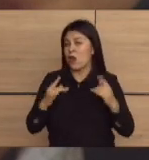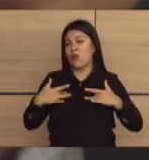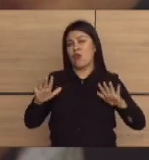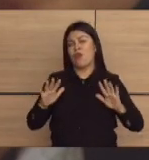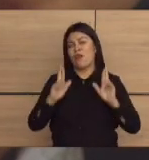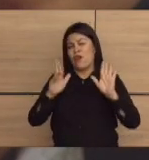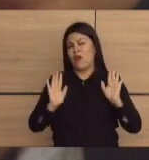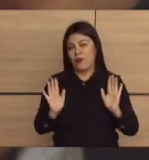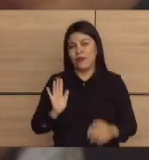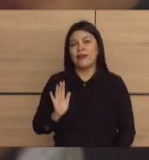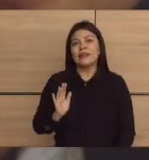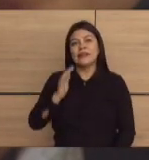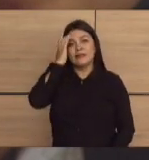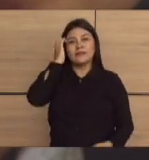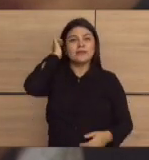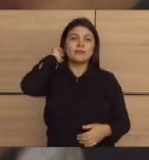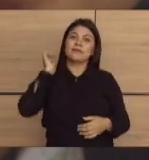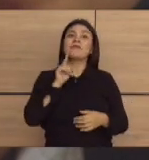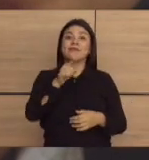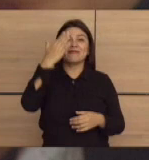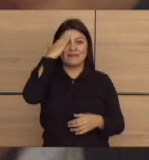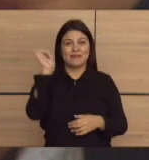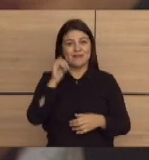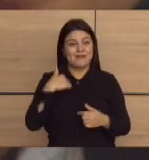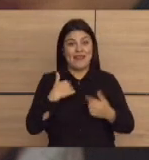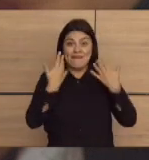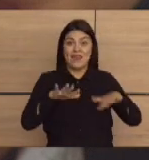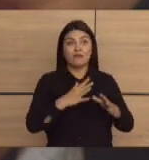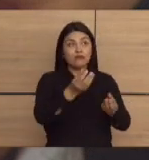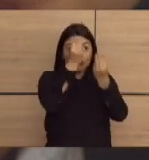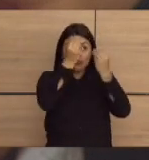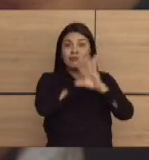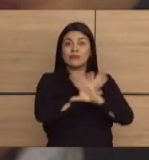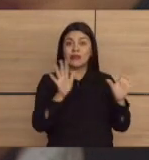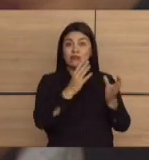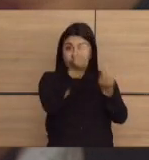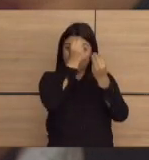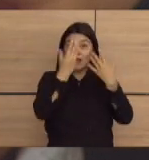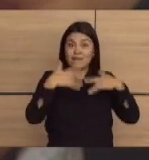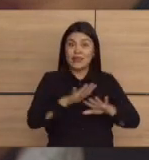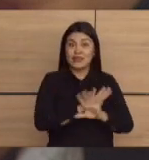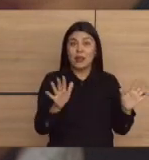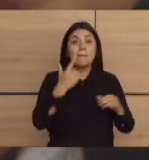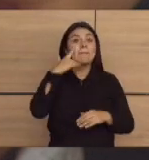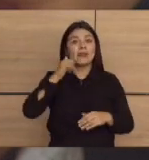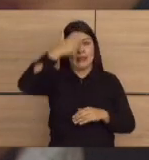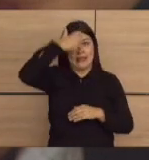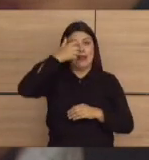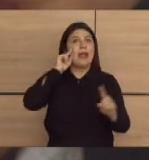trata que lo que salga en el ciclo formativo sea una prueba PISA o un examen de